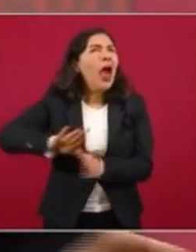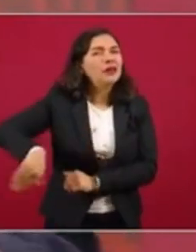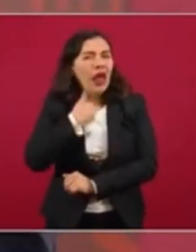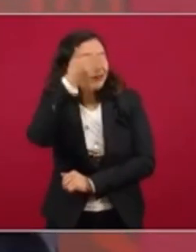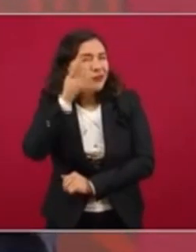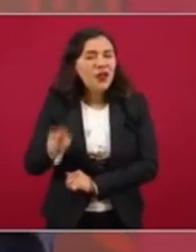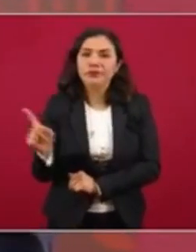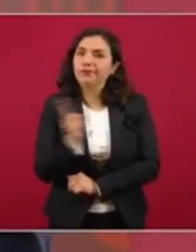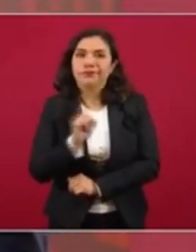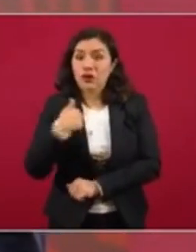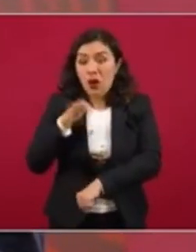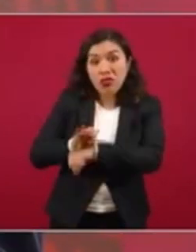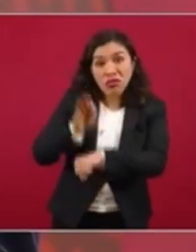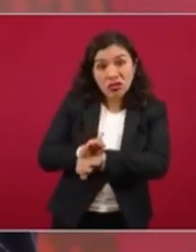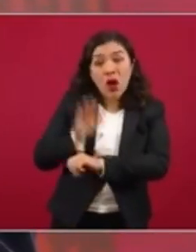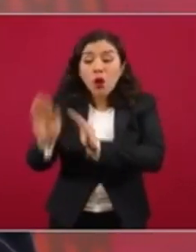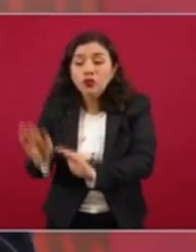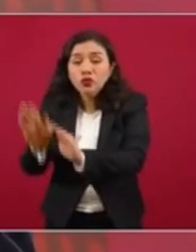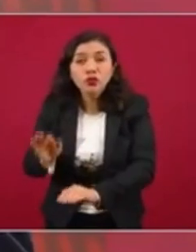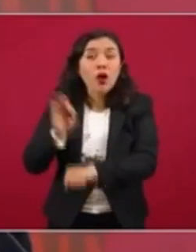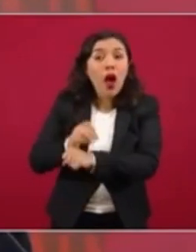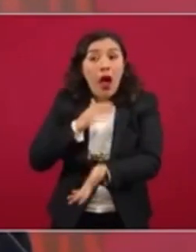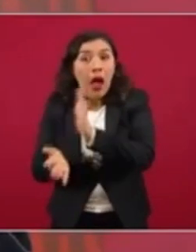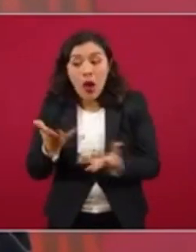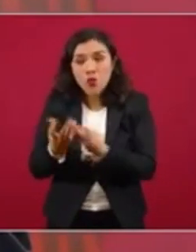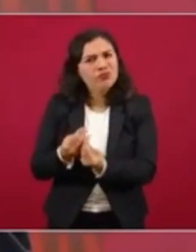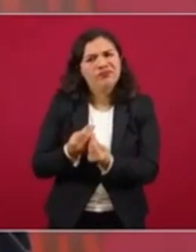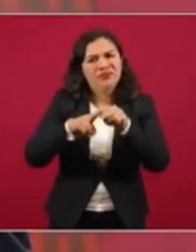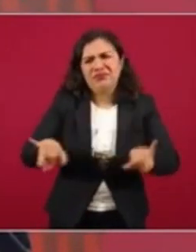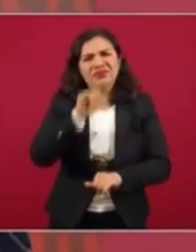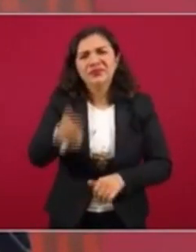nosotros no somos tapadera ni alcahuetes, ni cómplices de nadie.